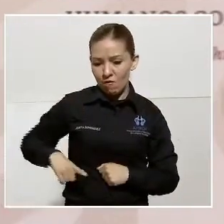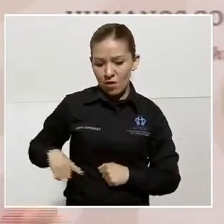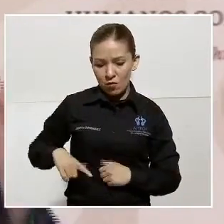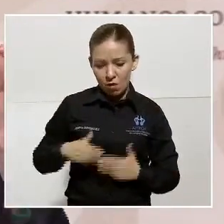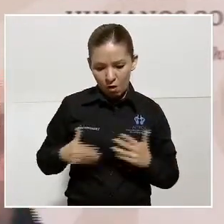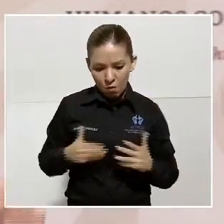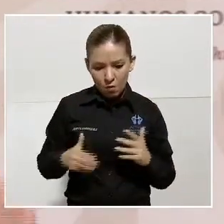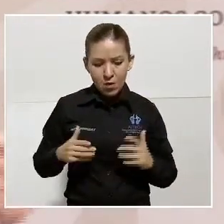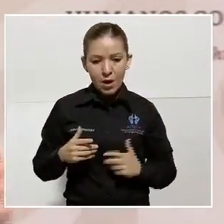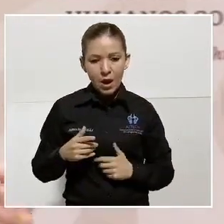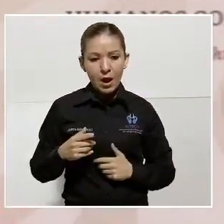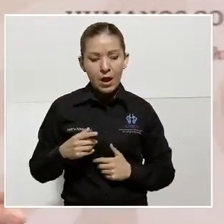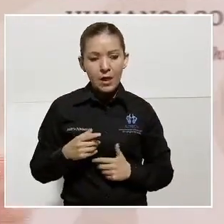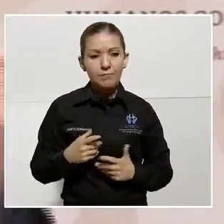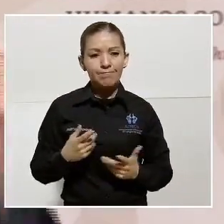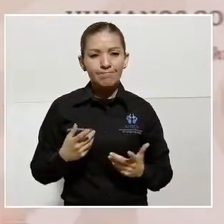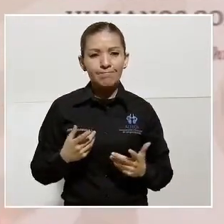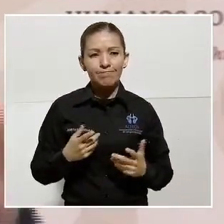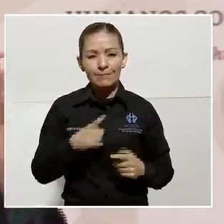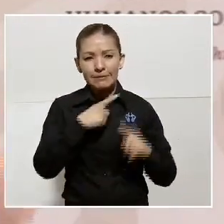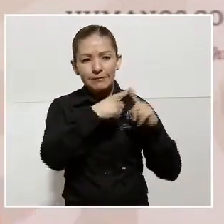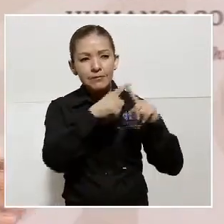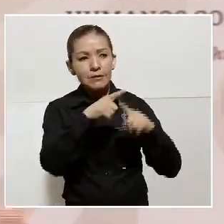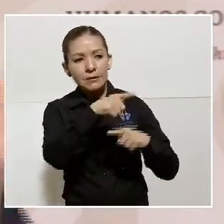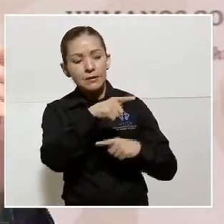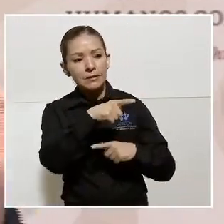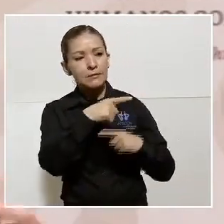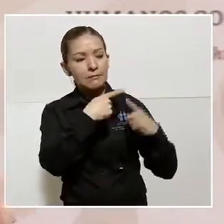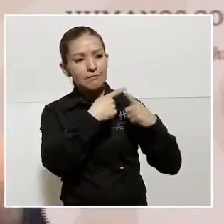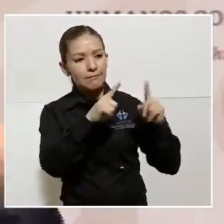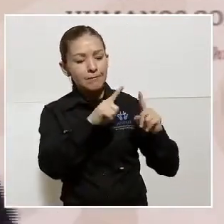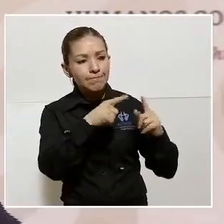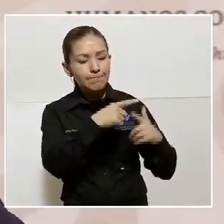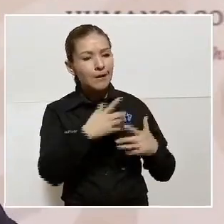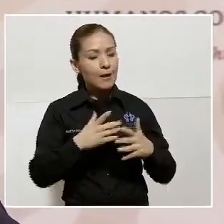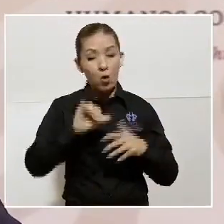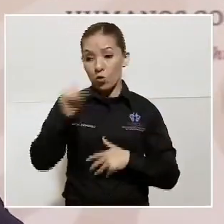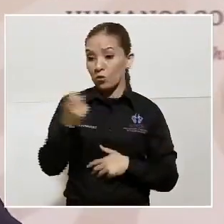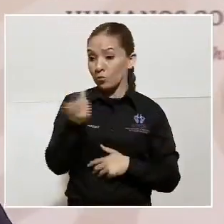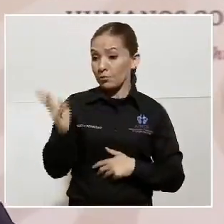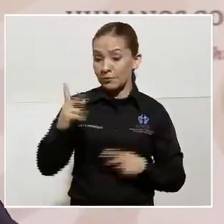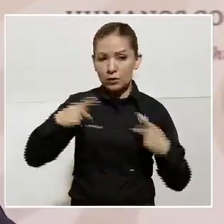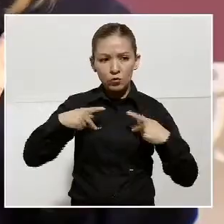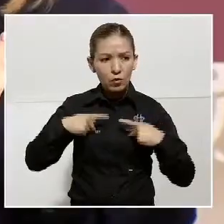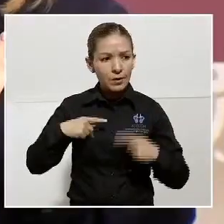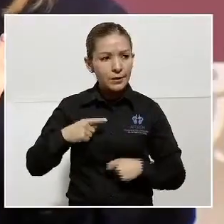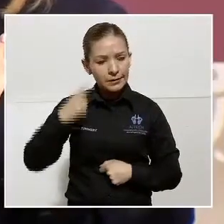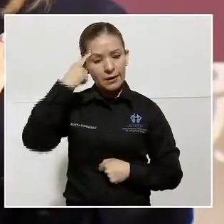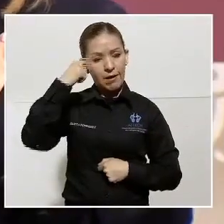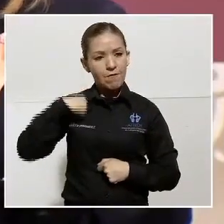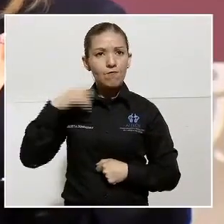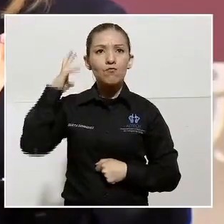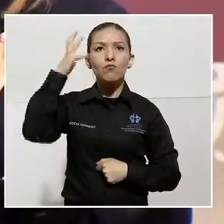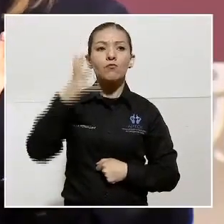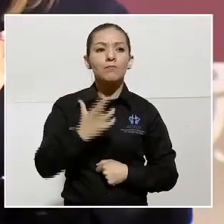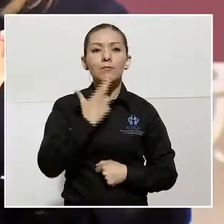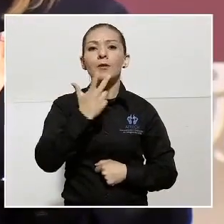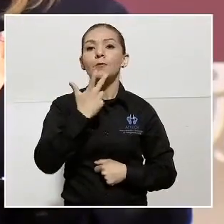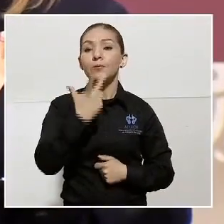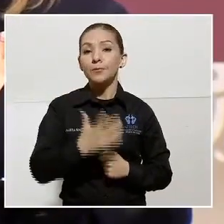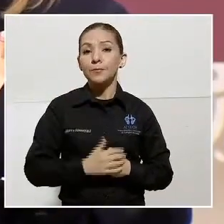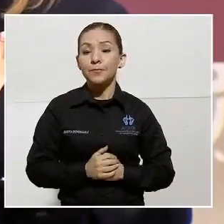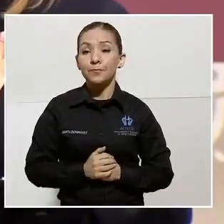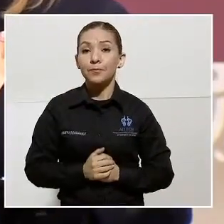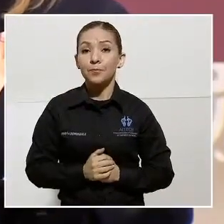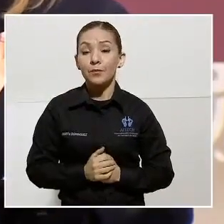fuerza para reprimir los destellos de oposición generados desde la esperanza de algunos para tener un futuro mejor.